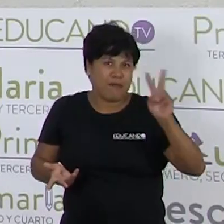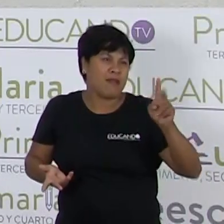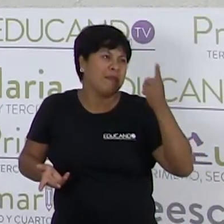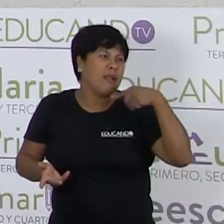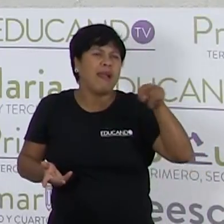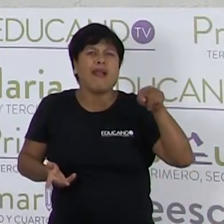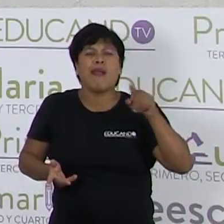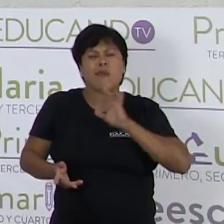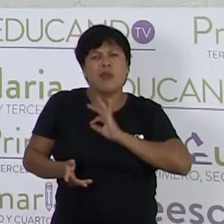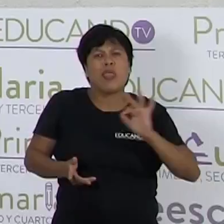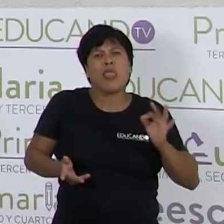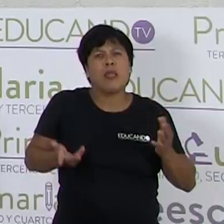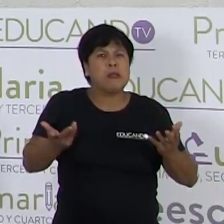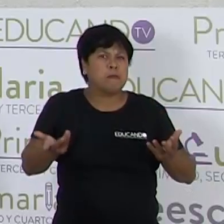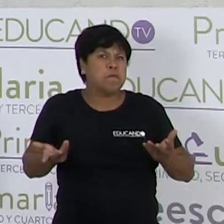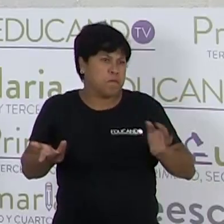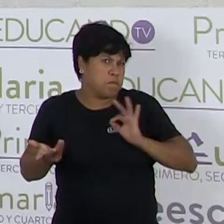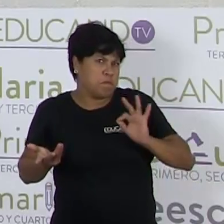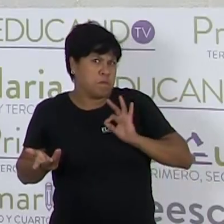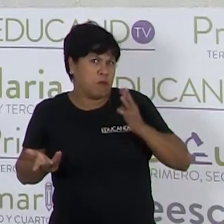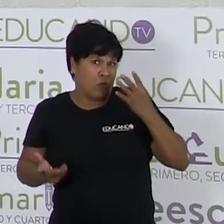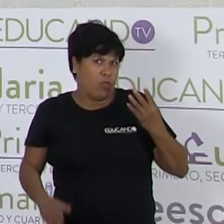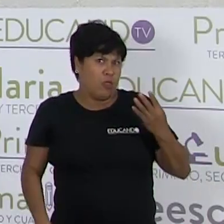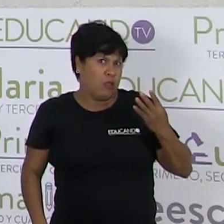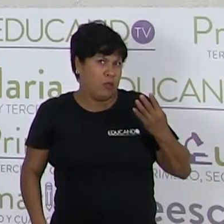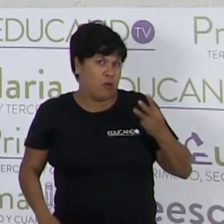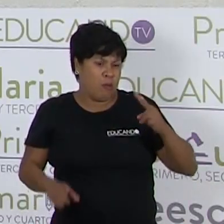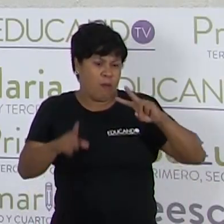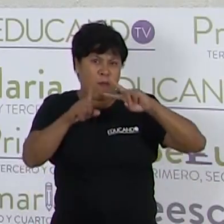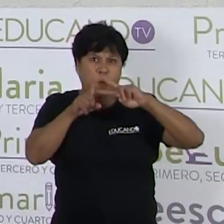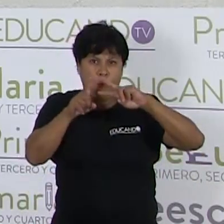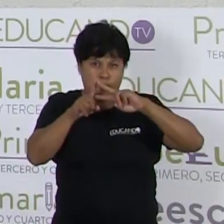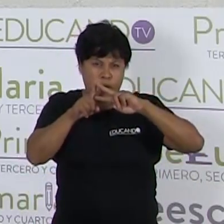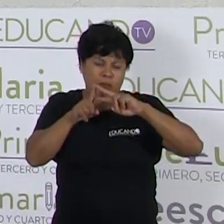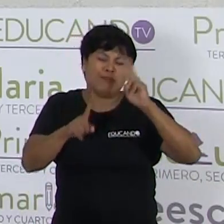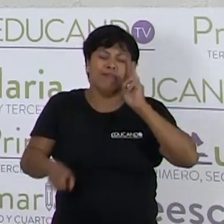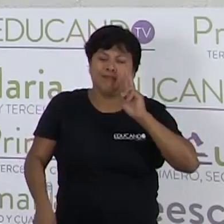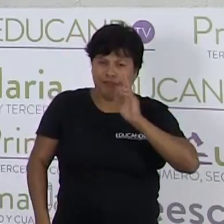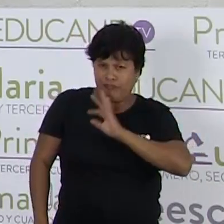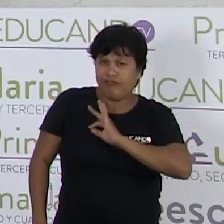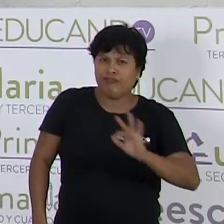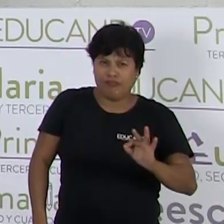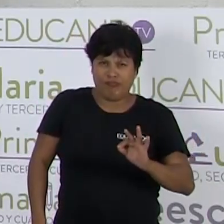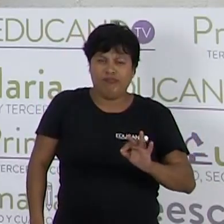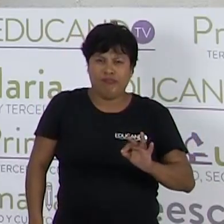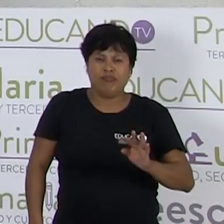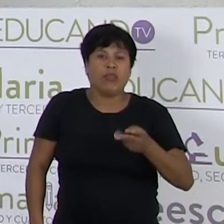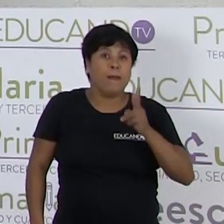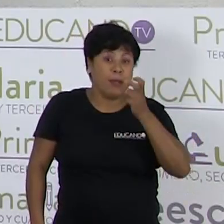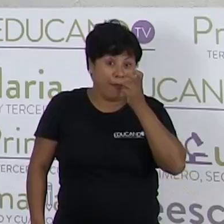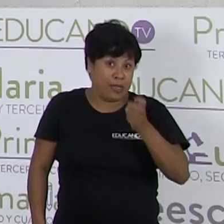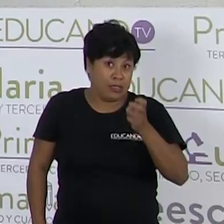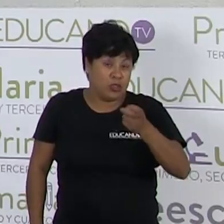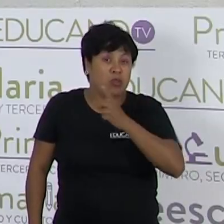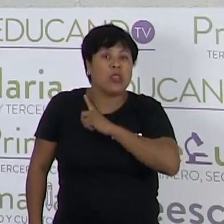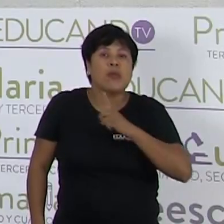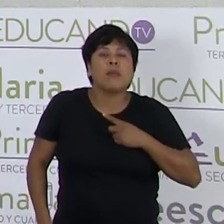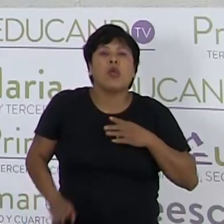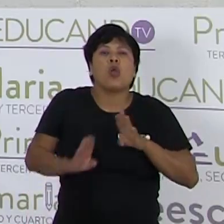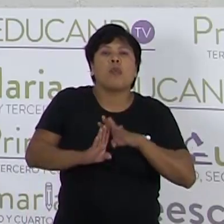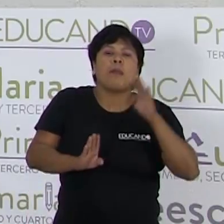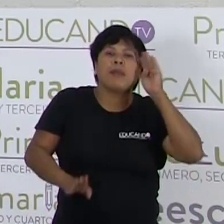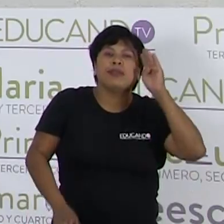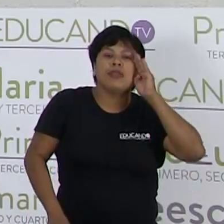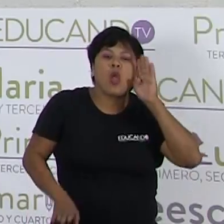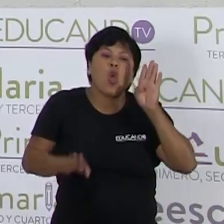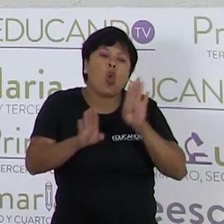salgan, ¿crees que me puedan salir 4? Vamos a ver si se puede. Pero para eso pues tenemos que pensar